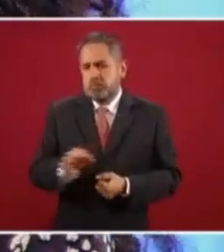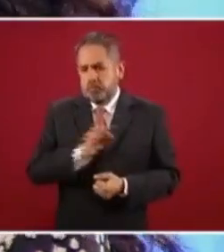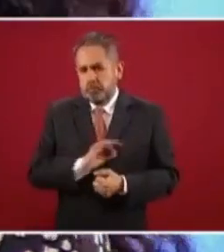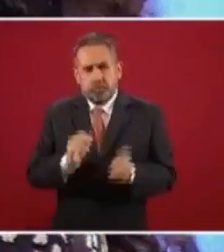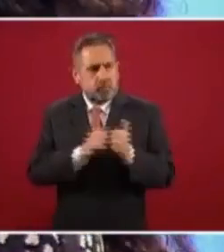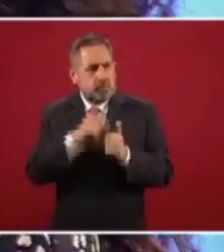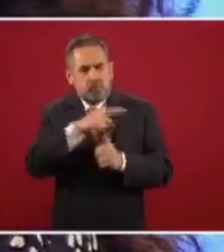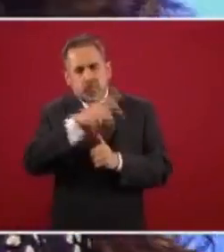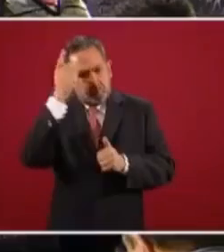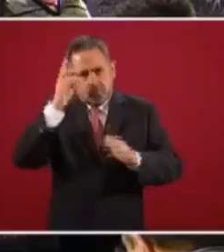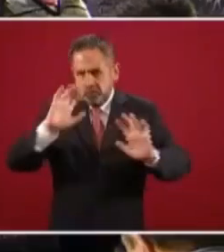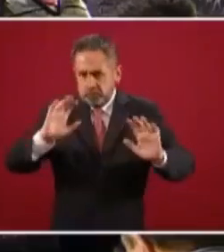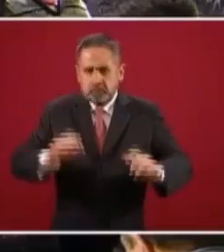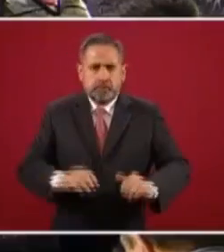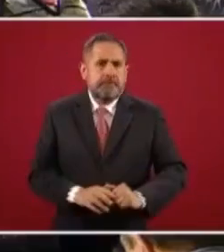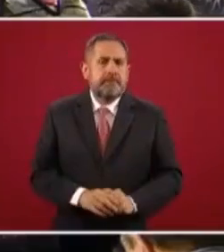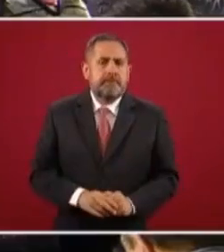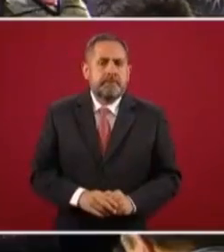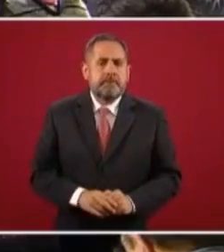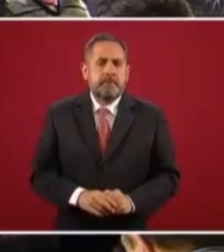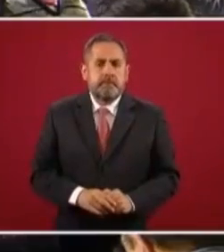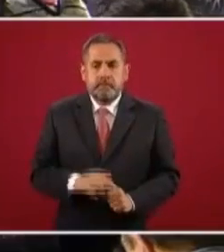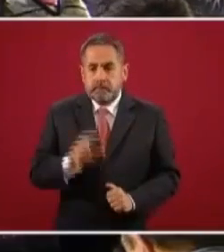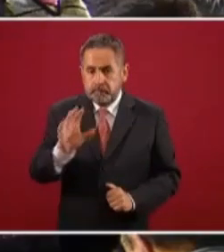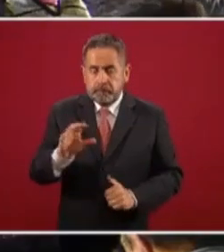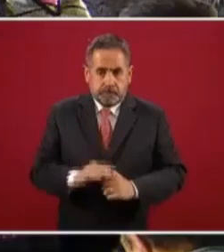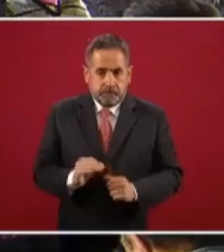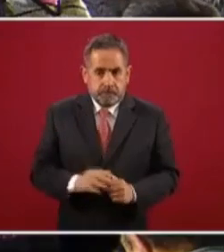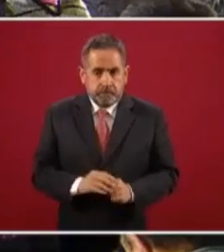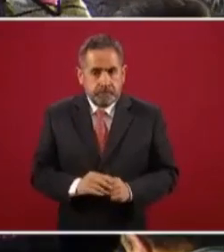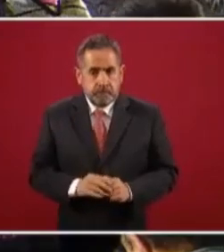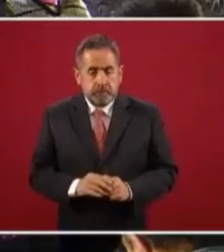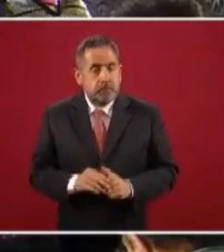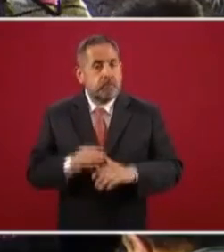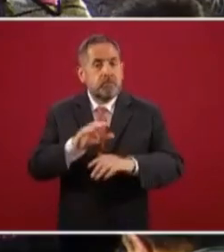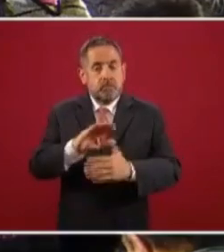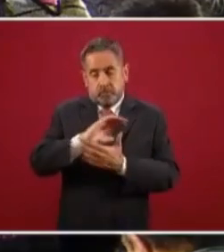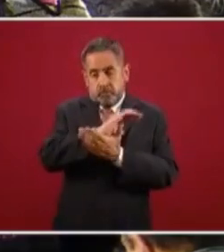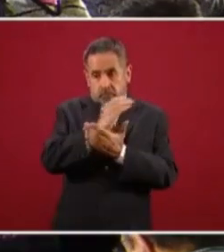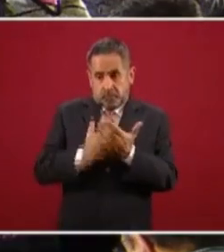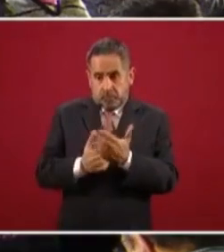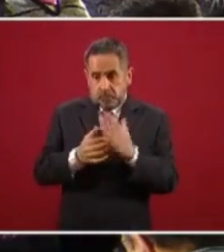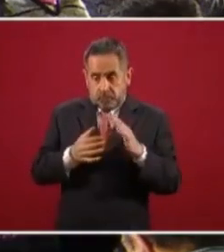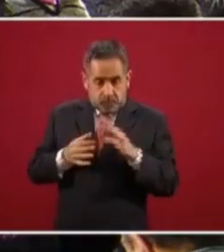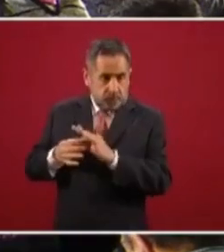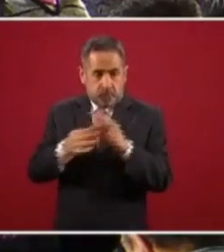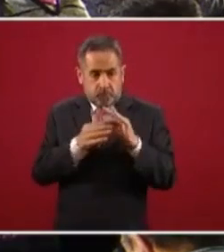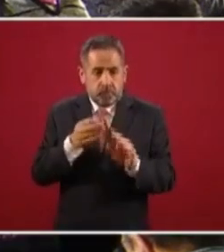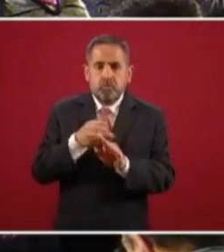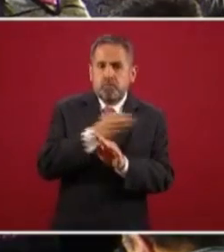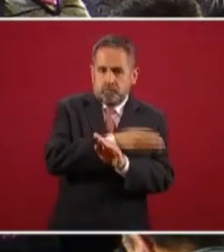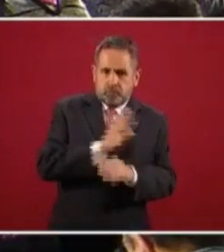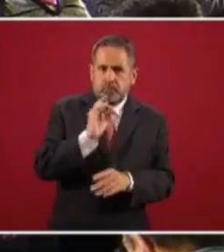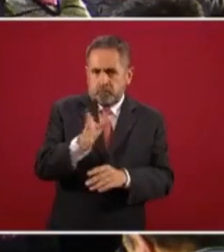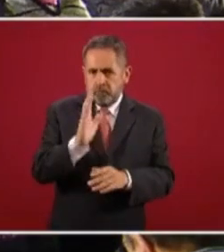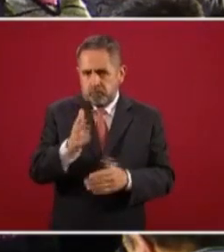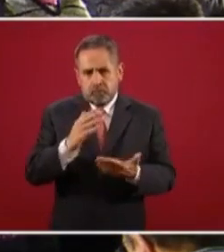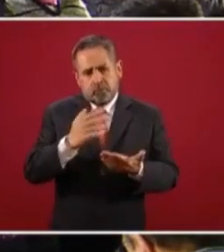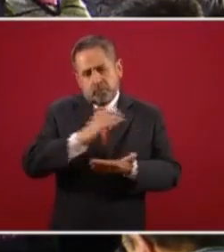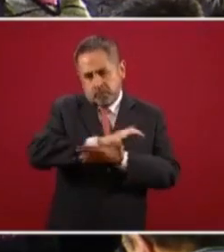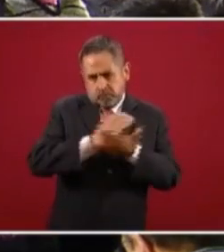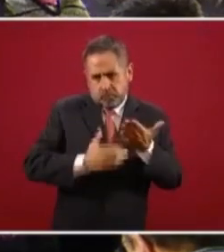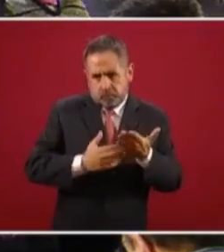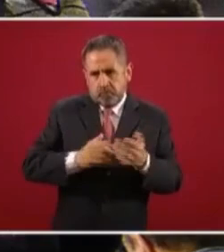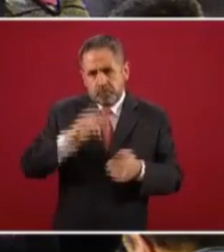un empleador o con una empresa. Ahora bien, respecto a los contratos colectivos ya existentes, decíamos que la constancia